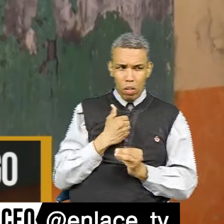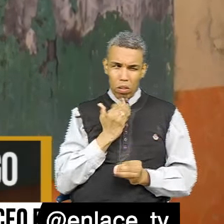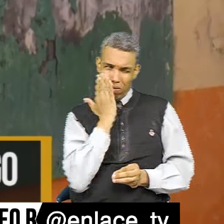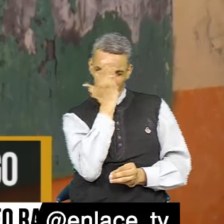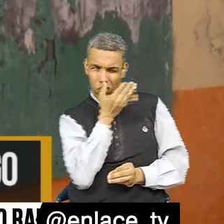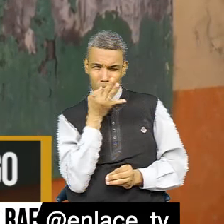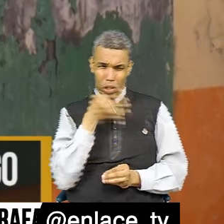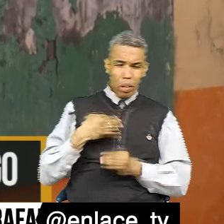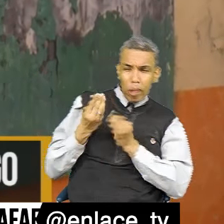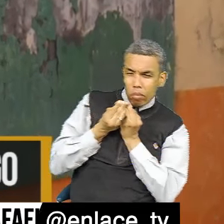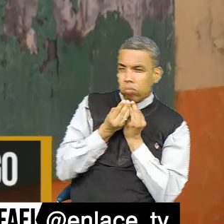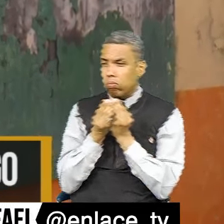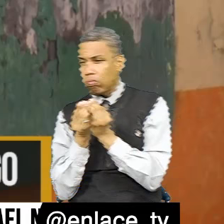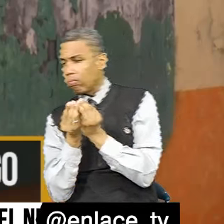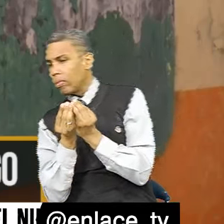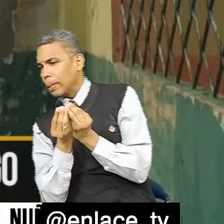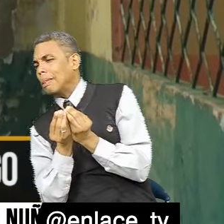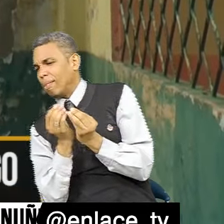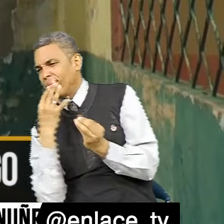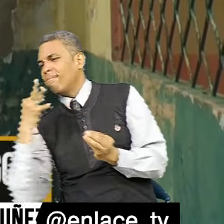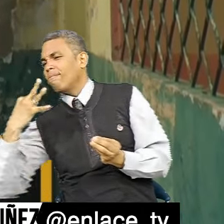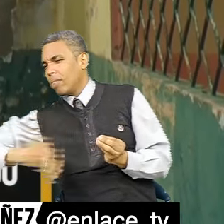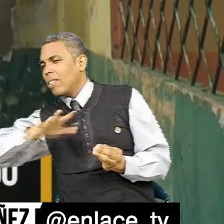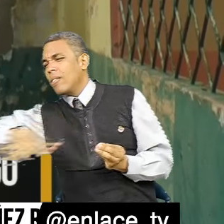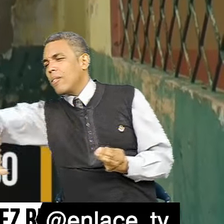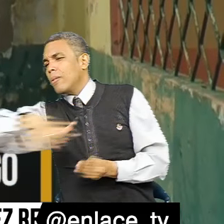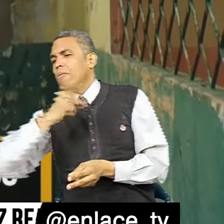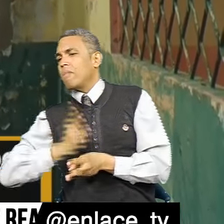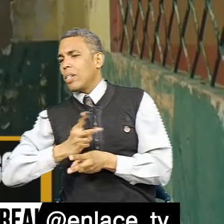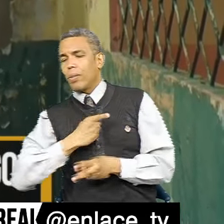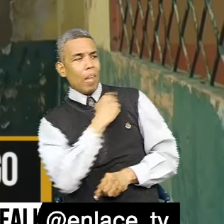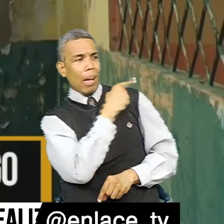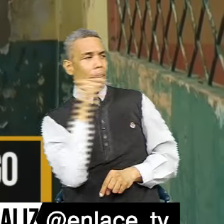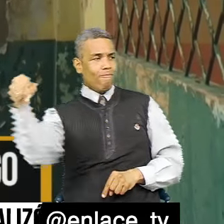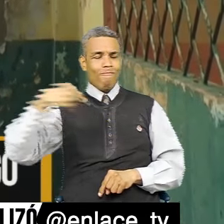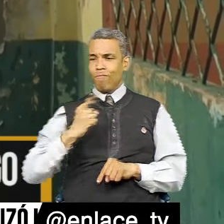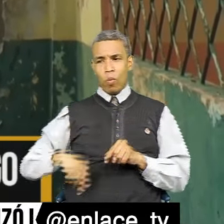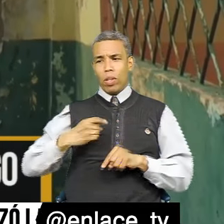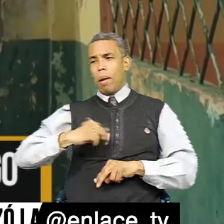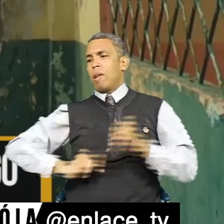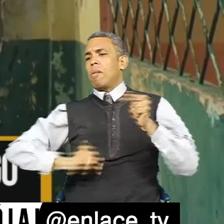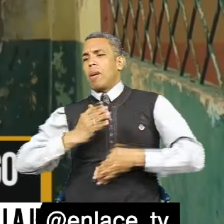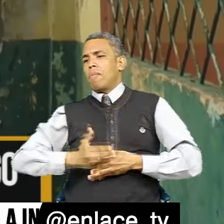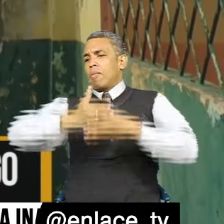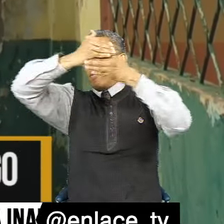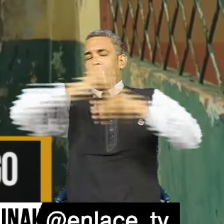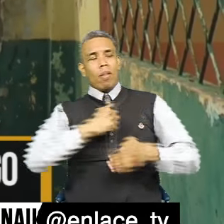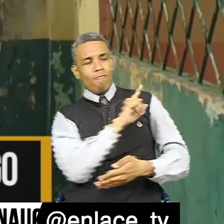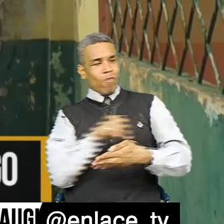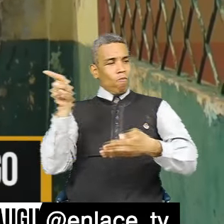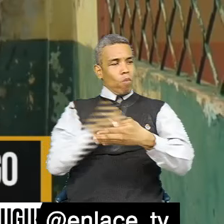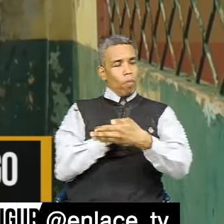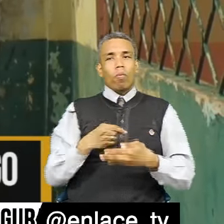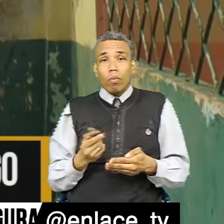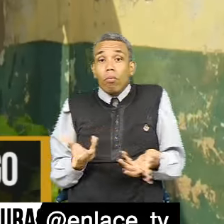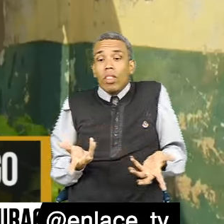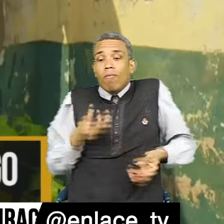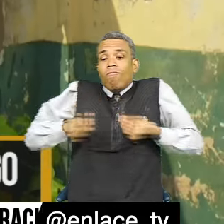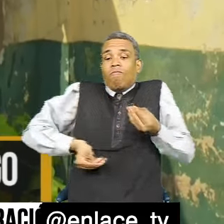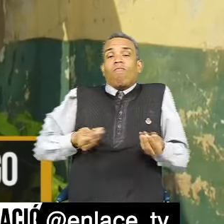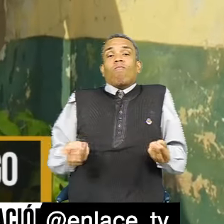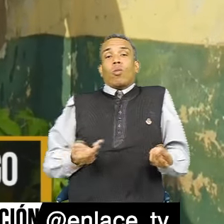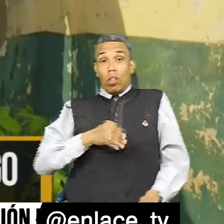que está en curso y aún no ha sido cerrado. Entonces, el estar en un terreno de alto